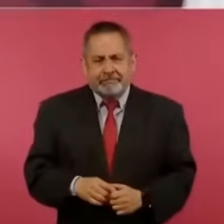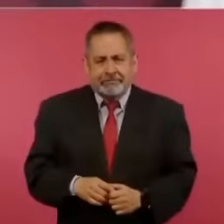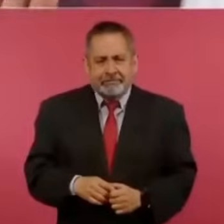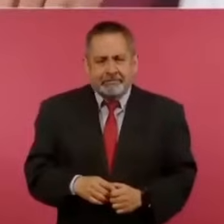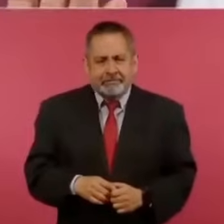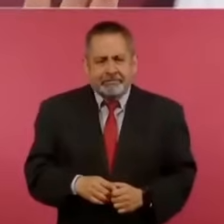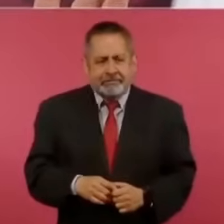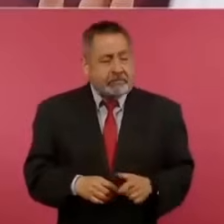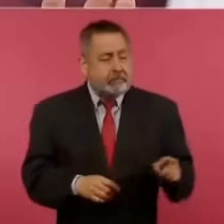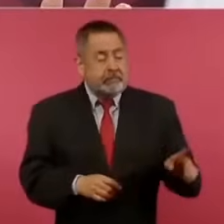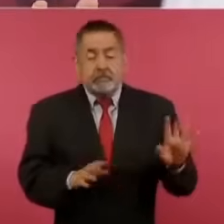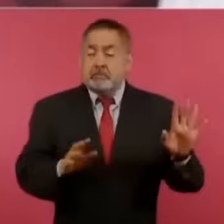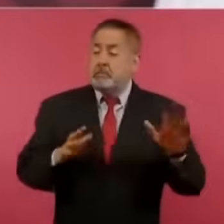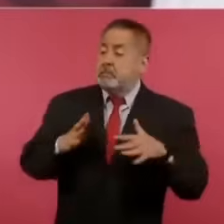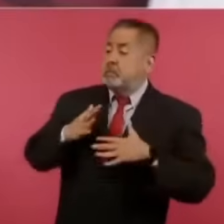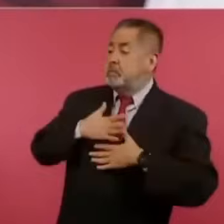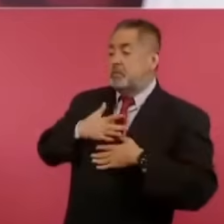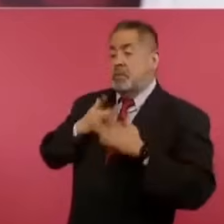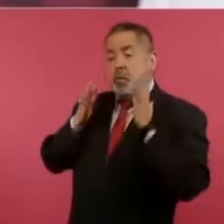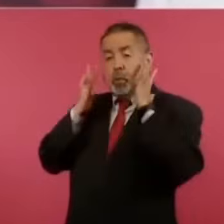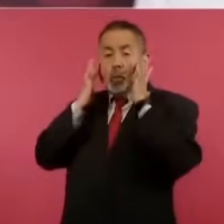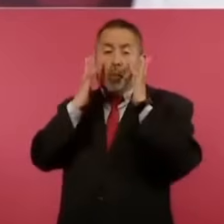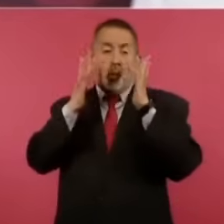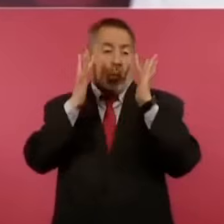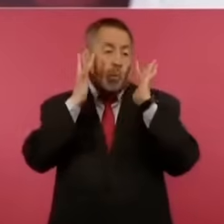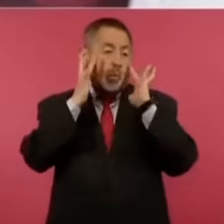se convierten